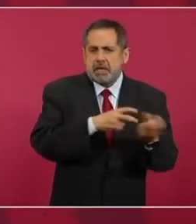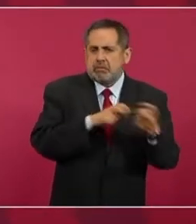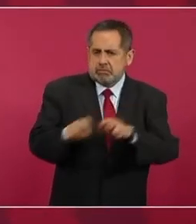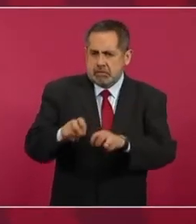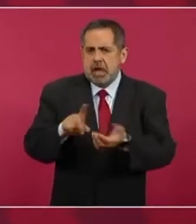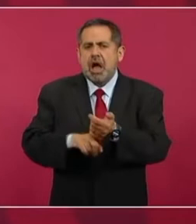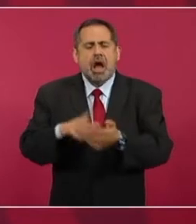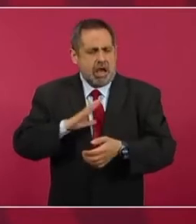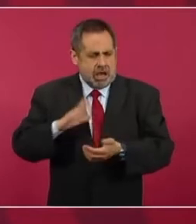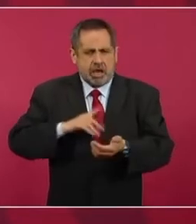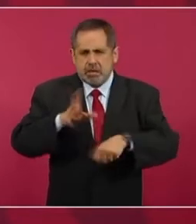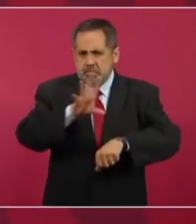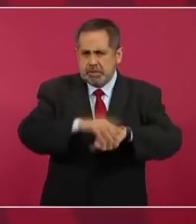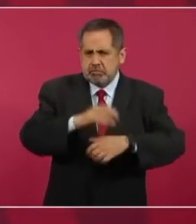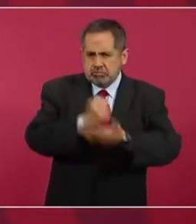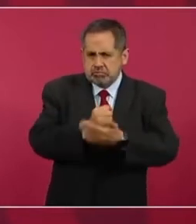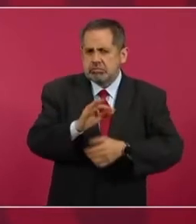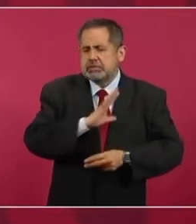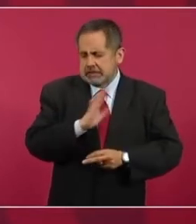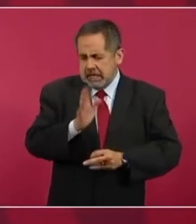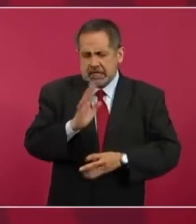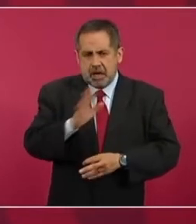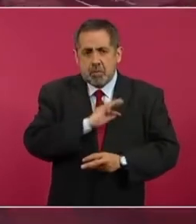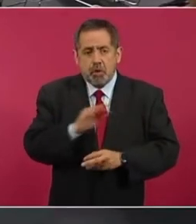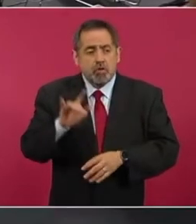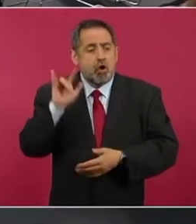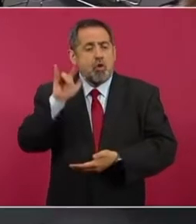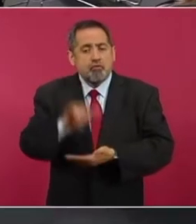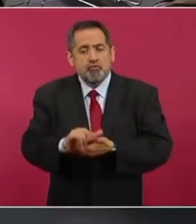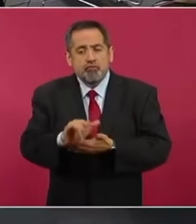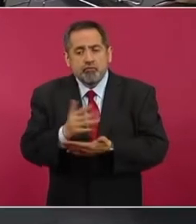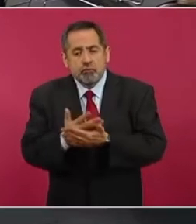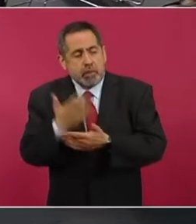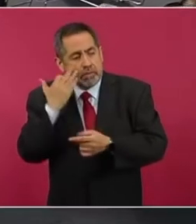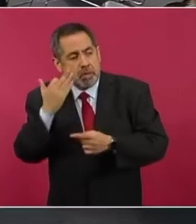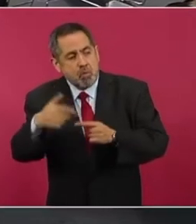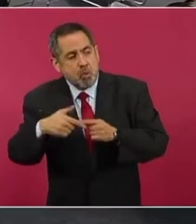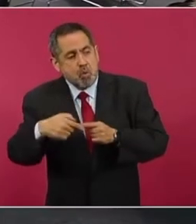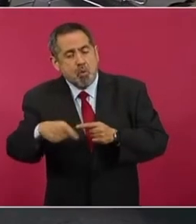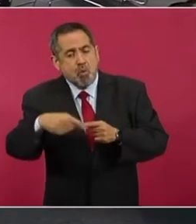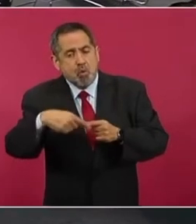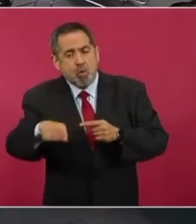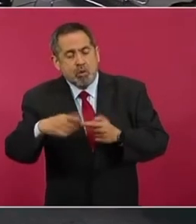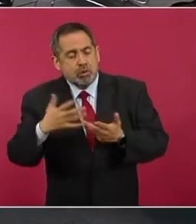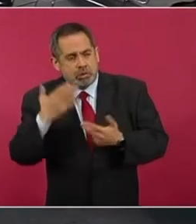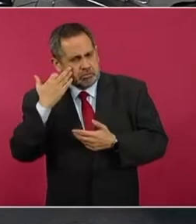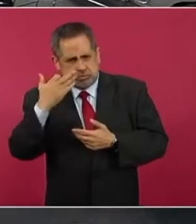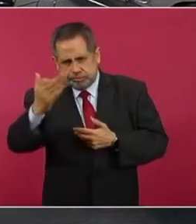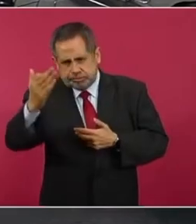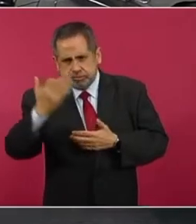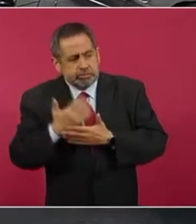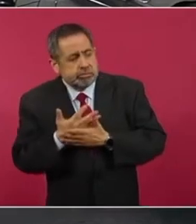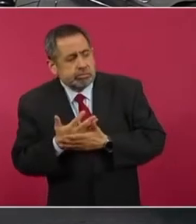permiso para estar un tiempo considerable.